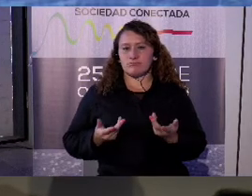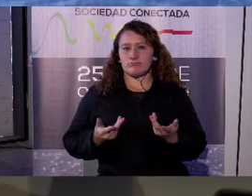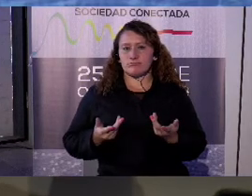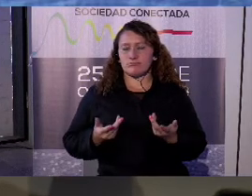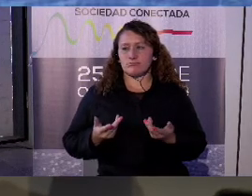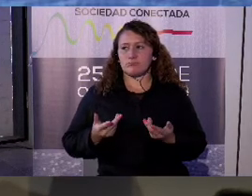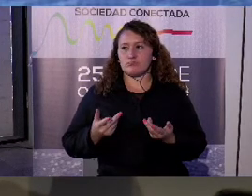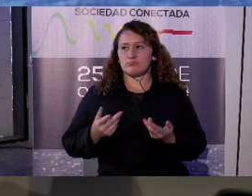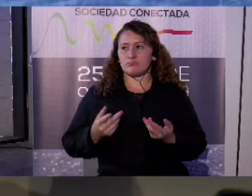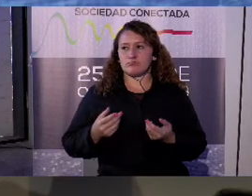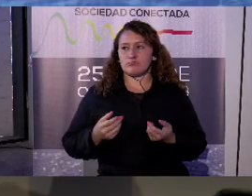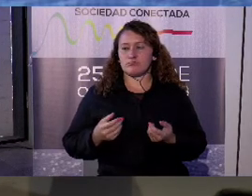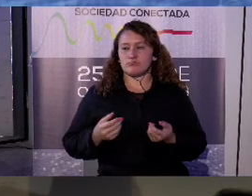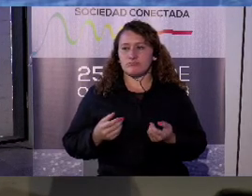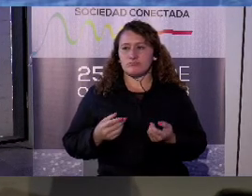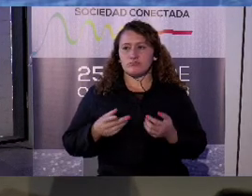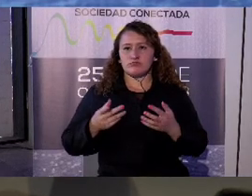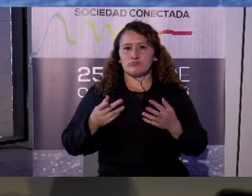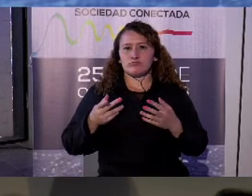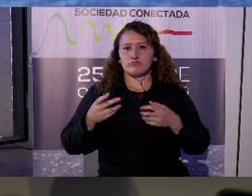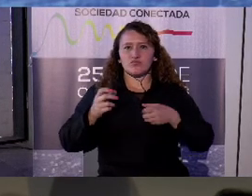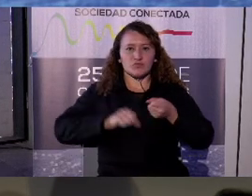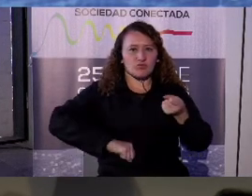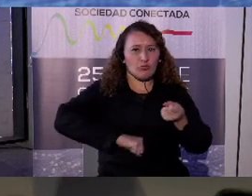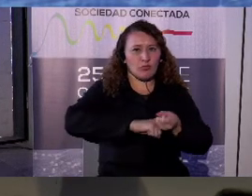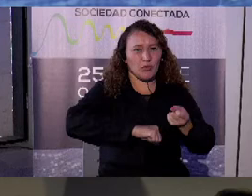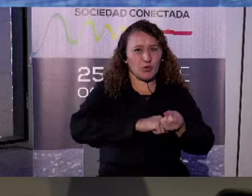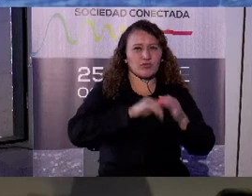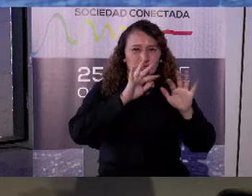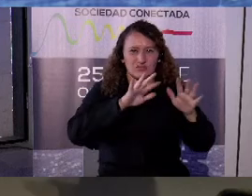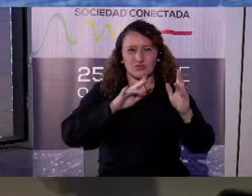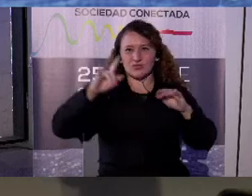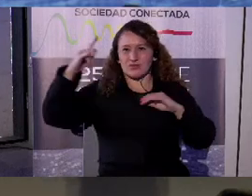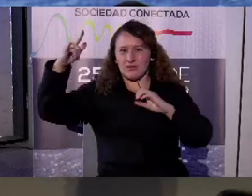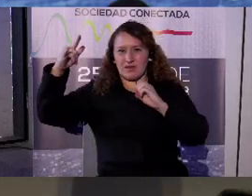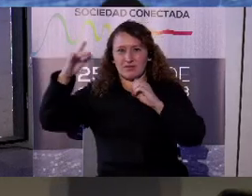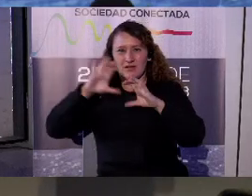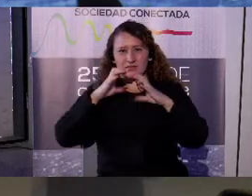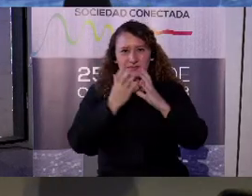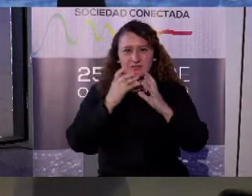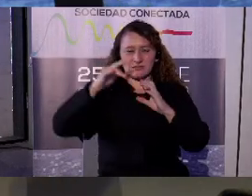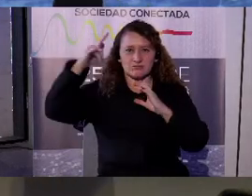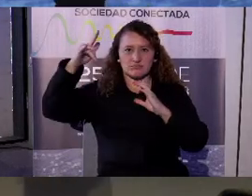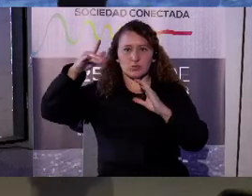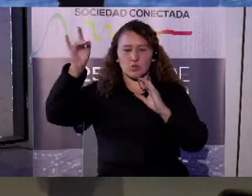soporte entre las señales fijas satelitales fs Y